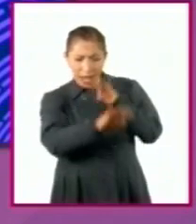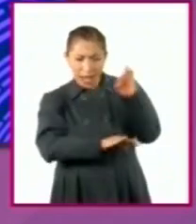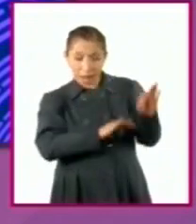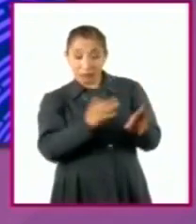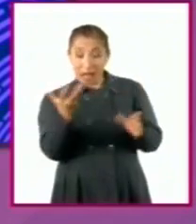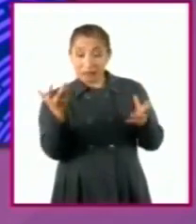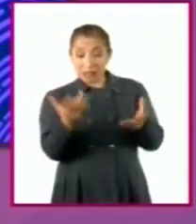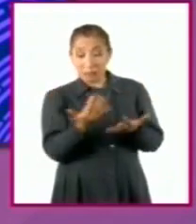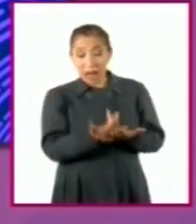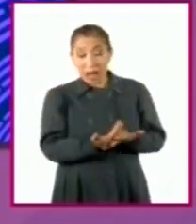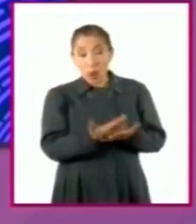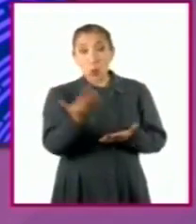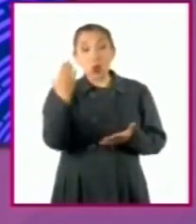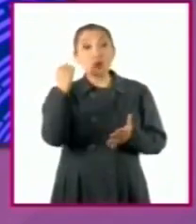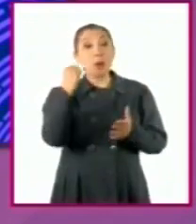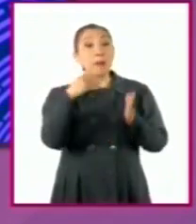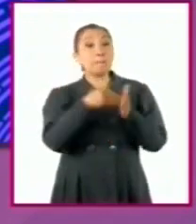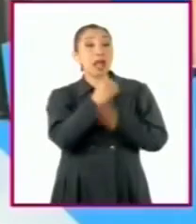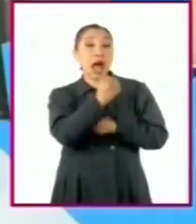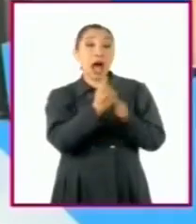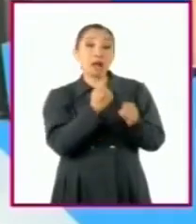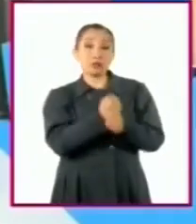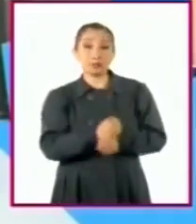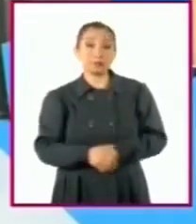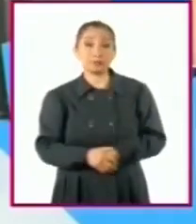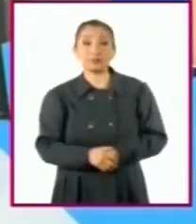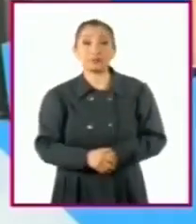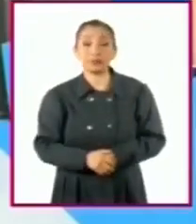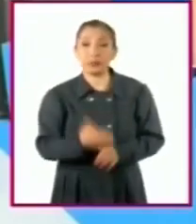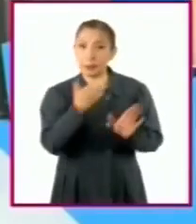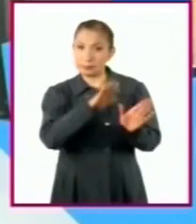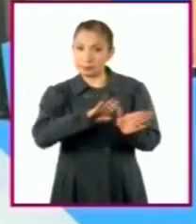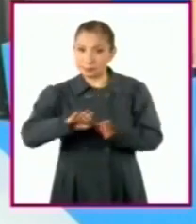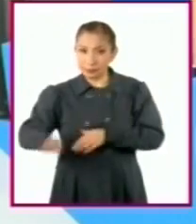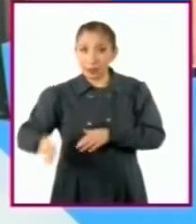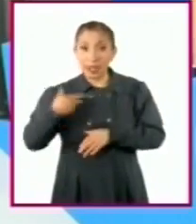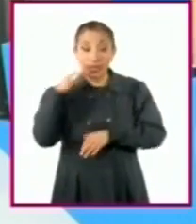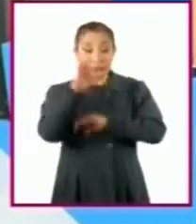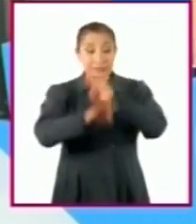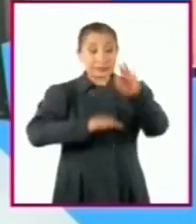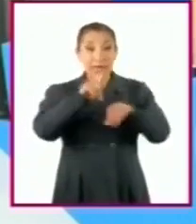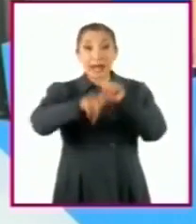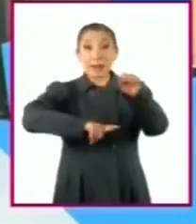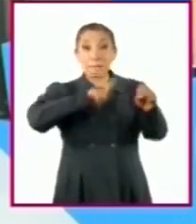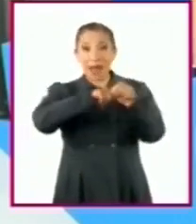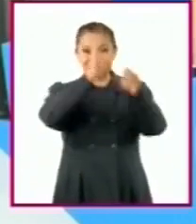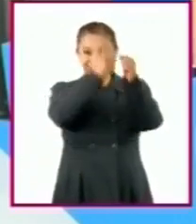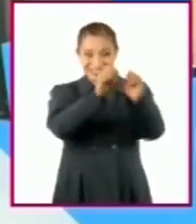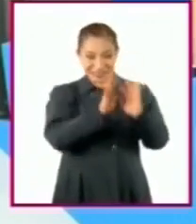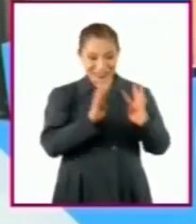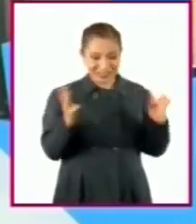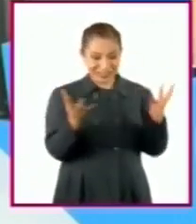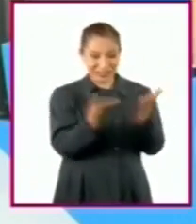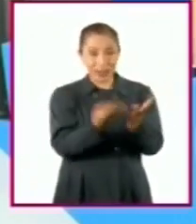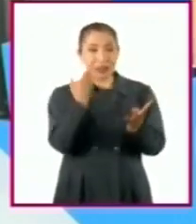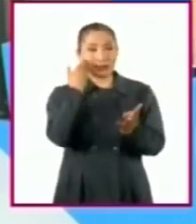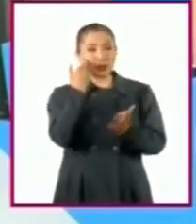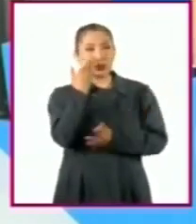individuos de varias familias que se unían estacionalmente para la caza y la recolección. Estos grupos aprovechaban los